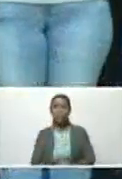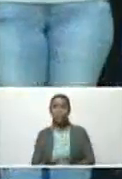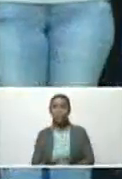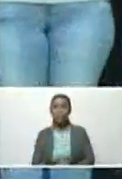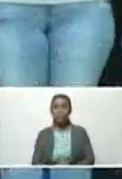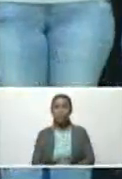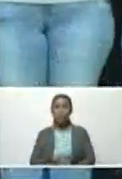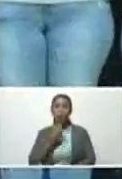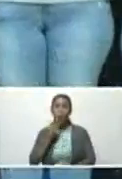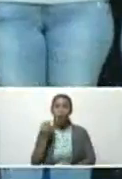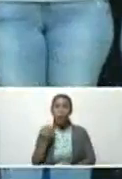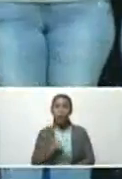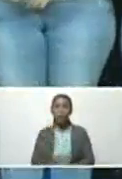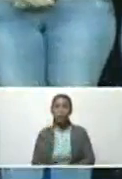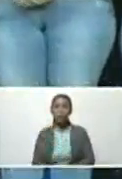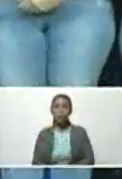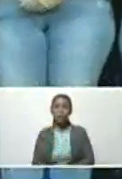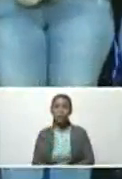Juventud,